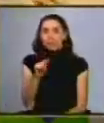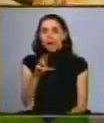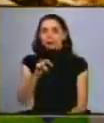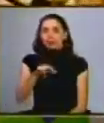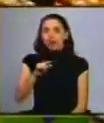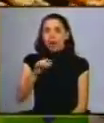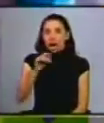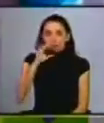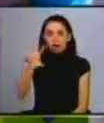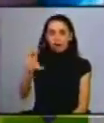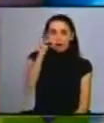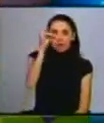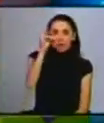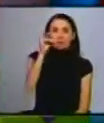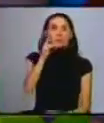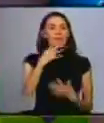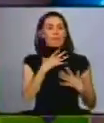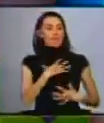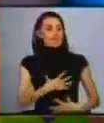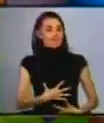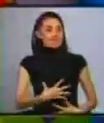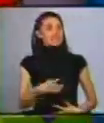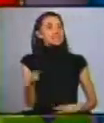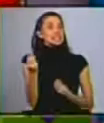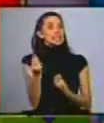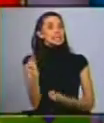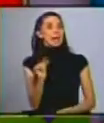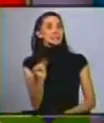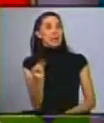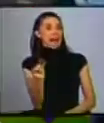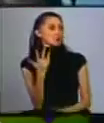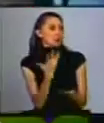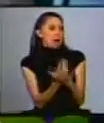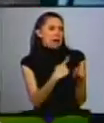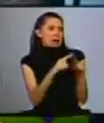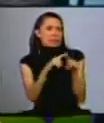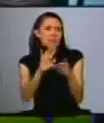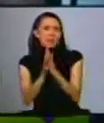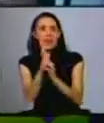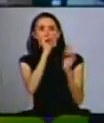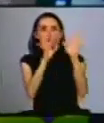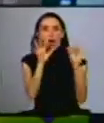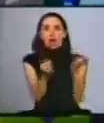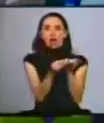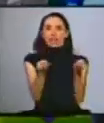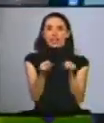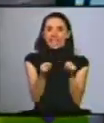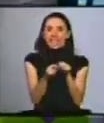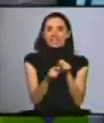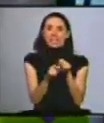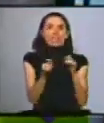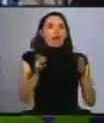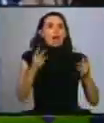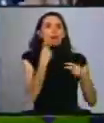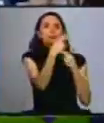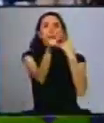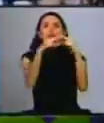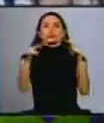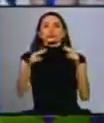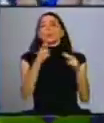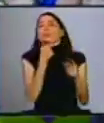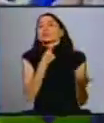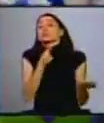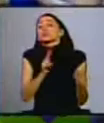cuenta que sigue siendo el lugar donde vestirse es más conveniente. Hay de todo, colores, telas y cortes que se ajustan a todo tipo